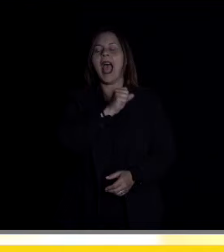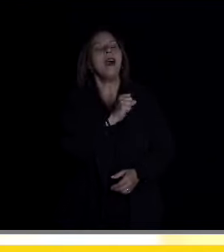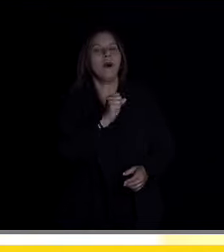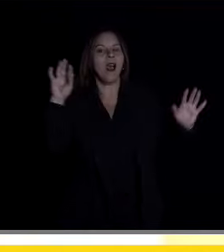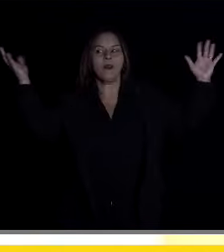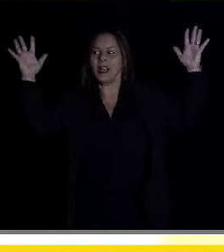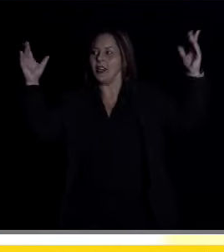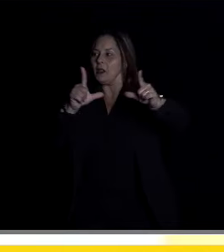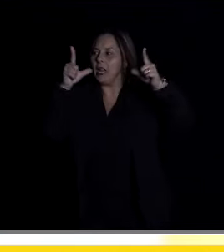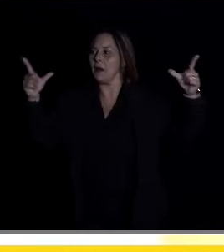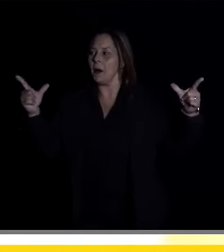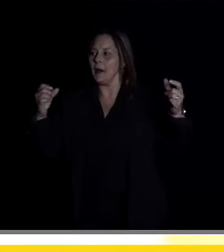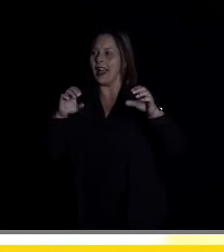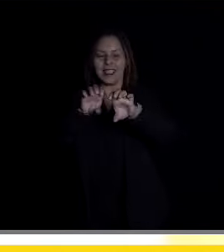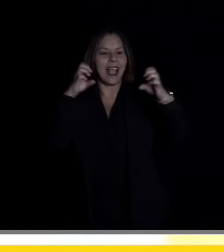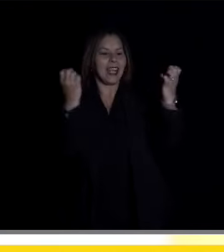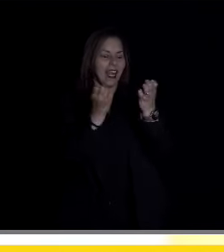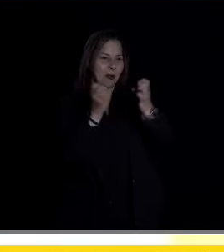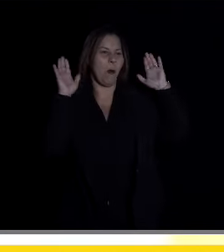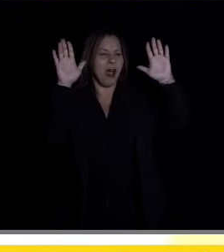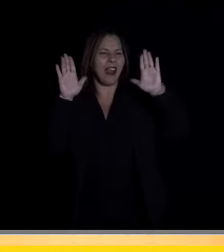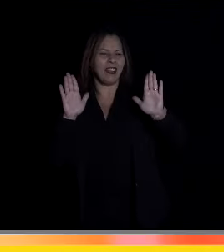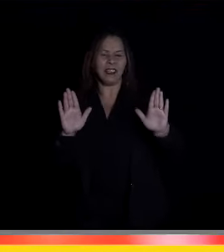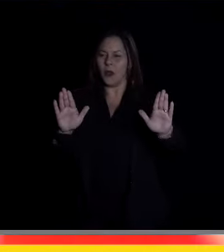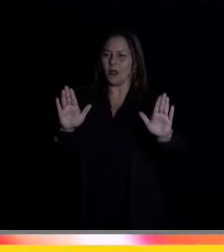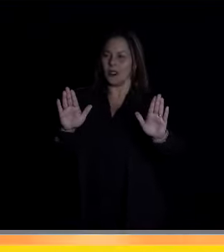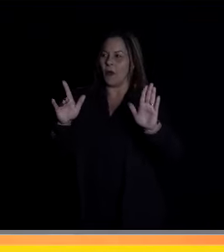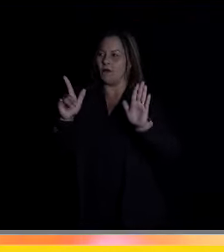fuerte aplauso para ese equipo extraordinario de legisladores municipales.